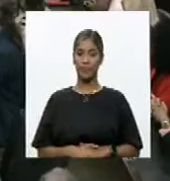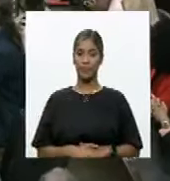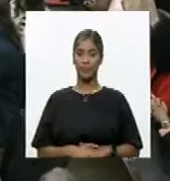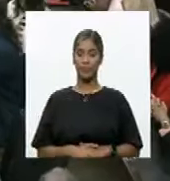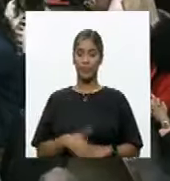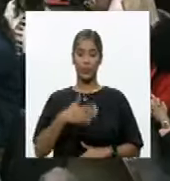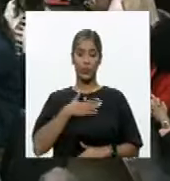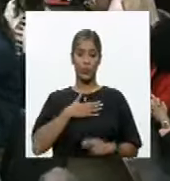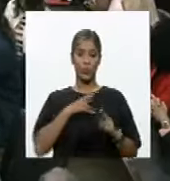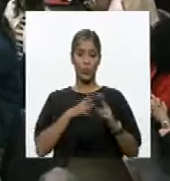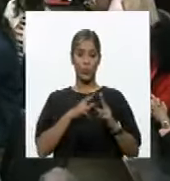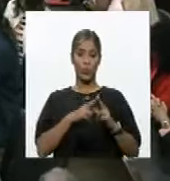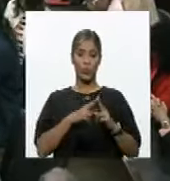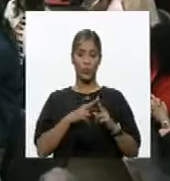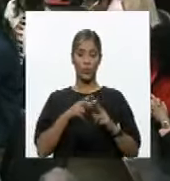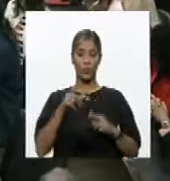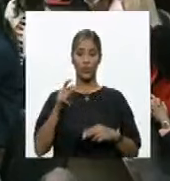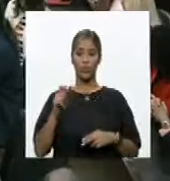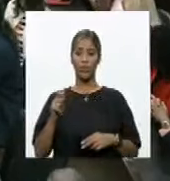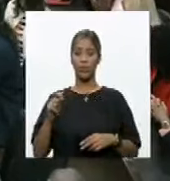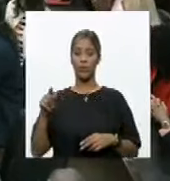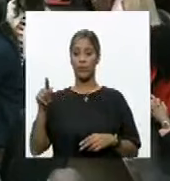Yo conocí a Ali Rodríguez en Catia.